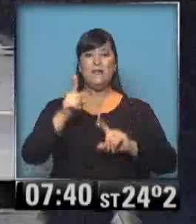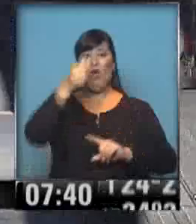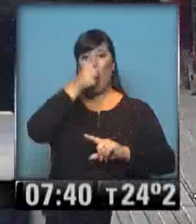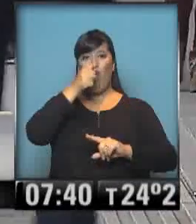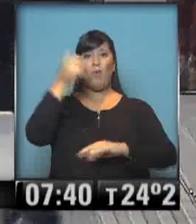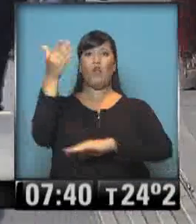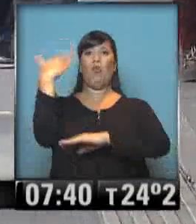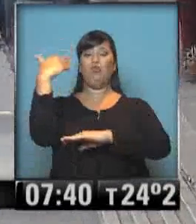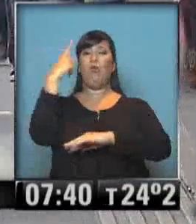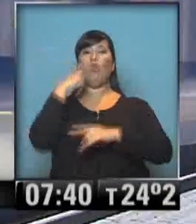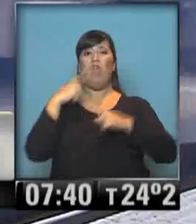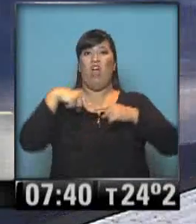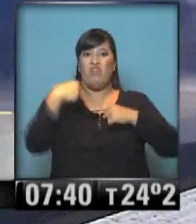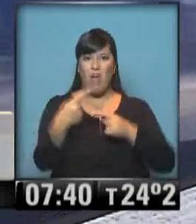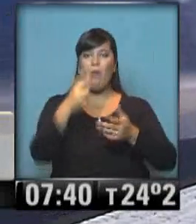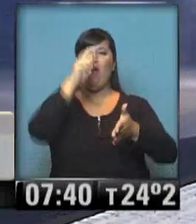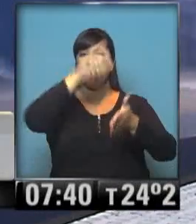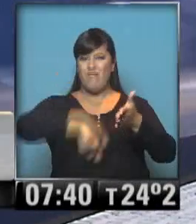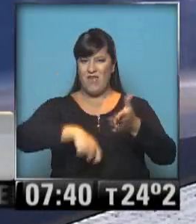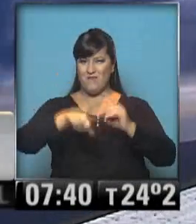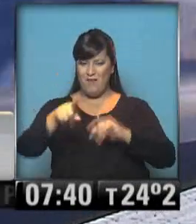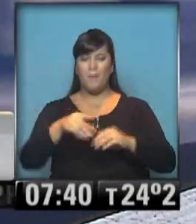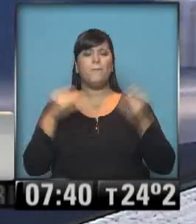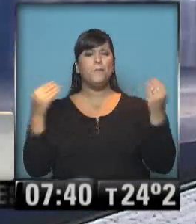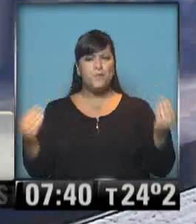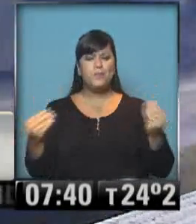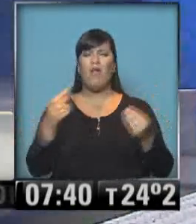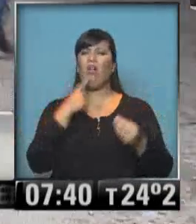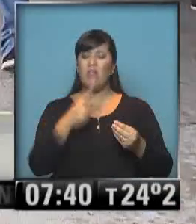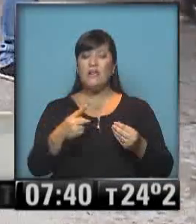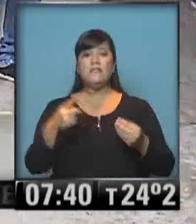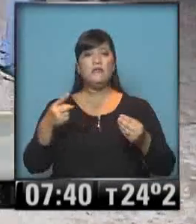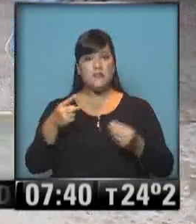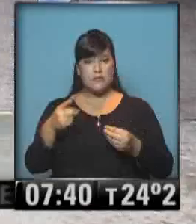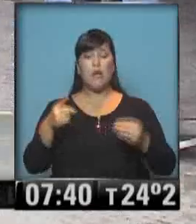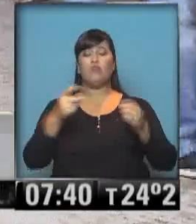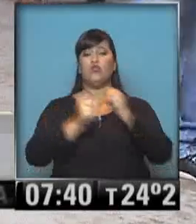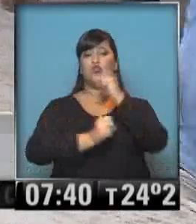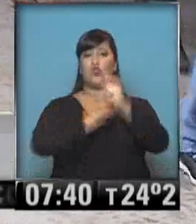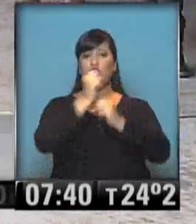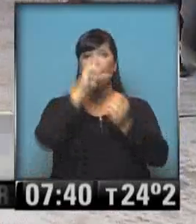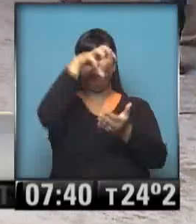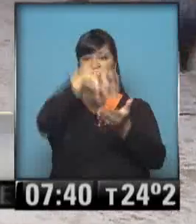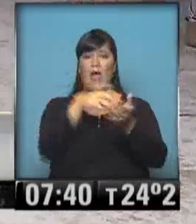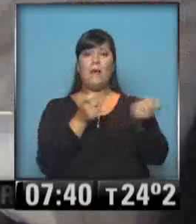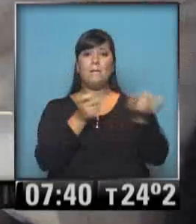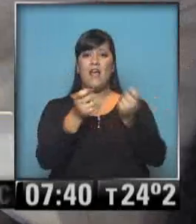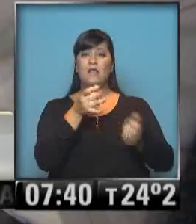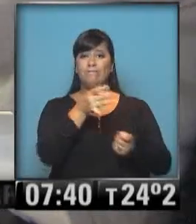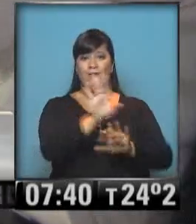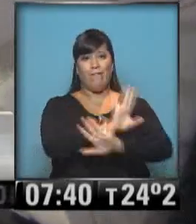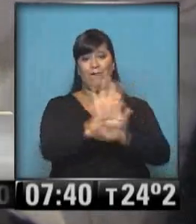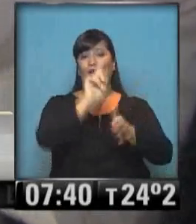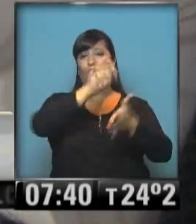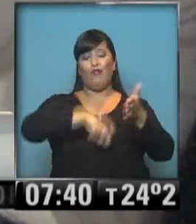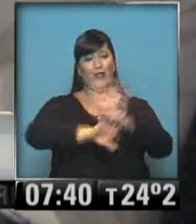ante la asamblea legislativa la iniciativa instruye a la sociedad operadora ferroviaria a rescindir los contratos